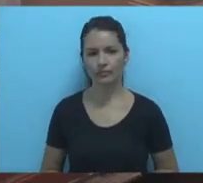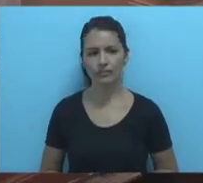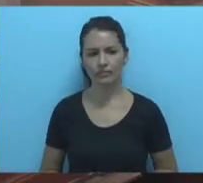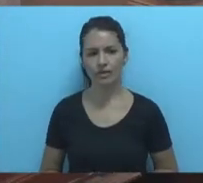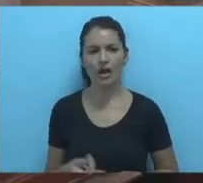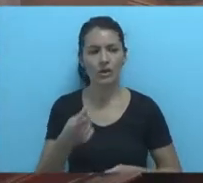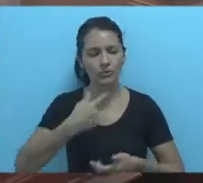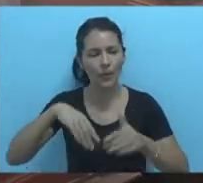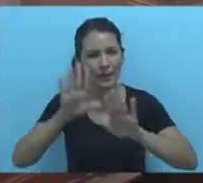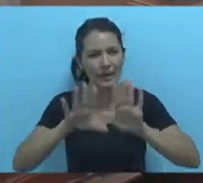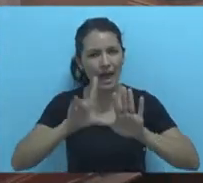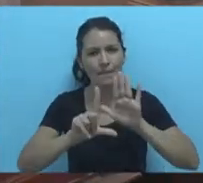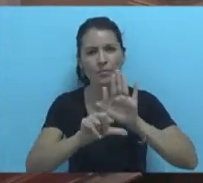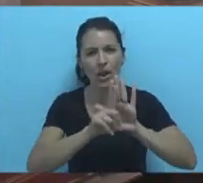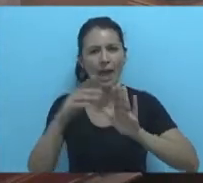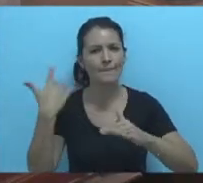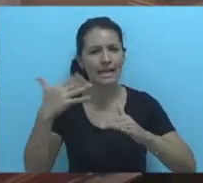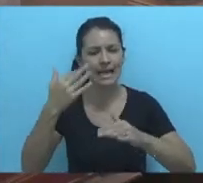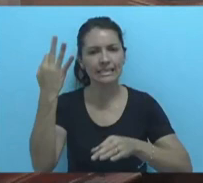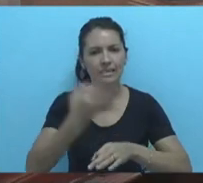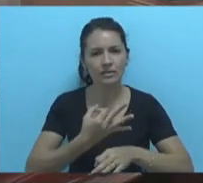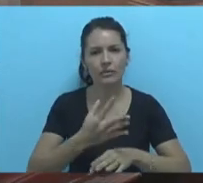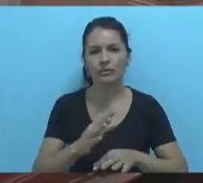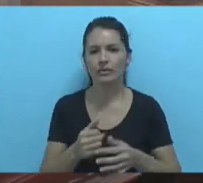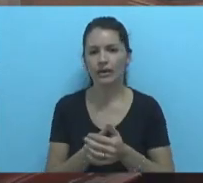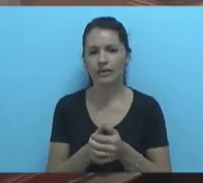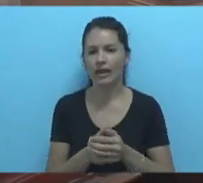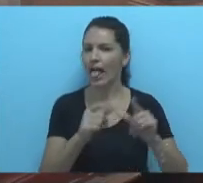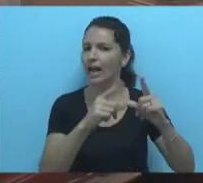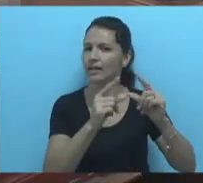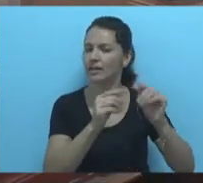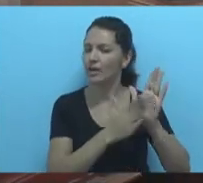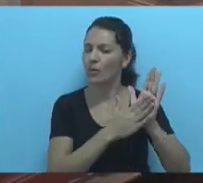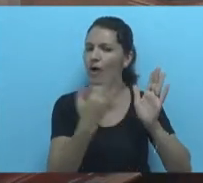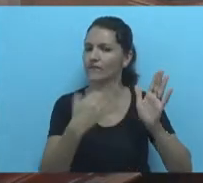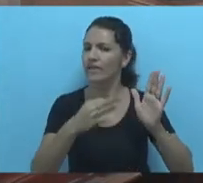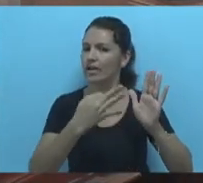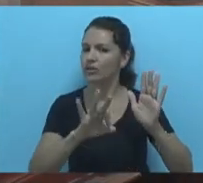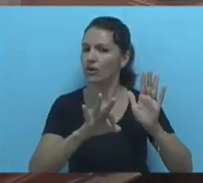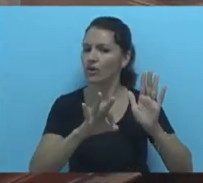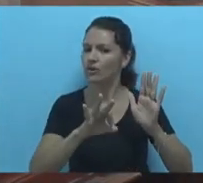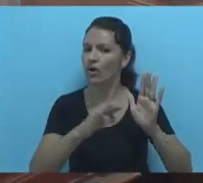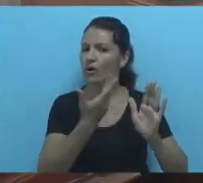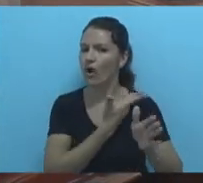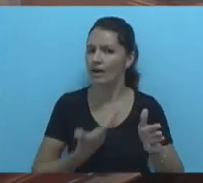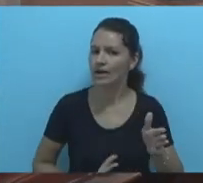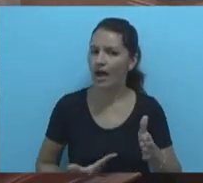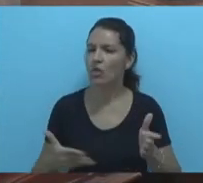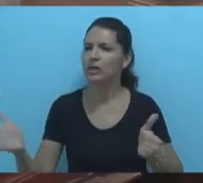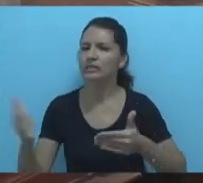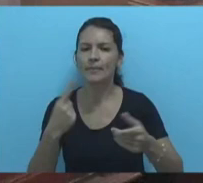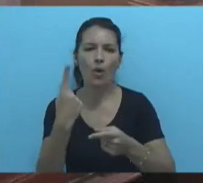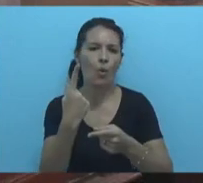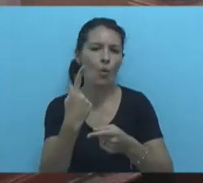Seguridad, una iniciativa de la diputada Catalini. Ahí pusimos en uno de sus artículos la obligatoriedad por parte del gobernador de convocar al menos una